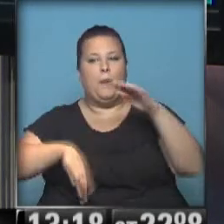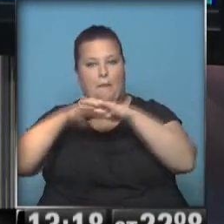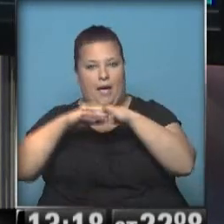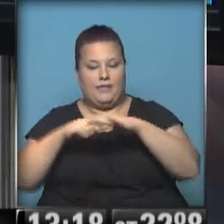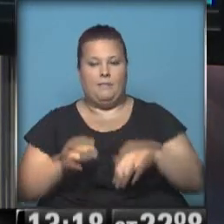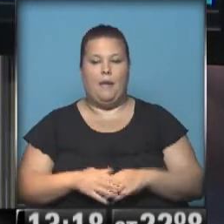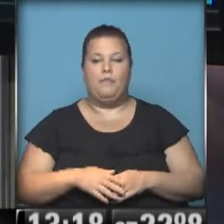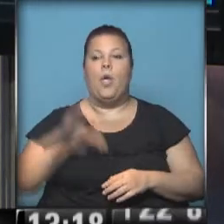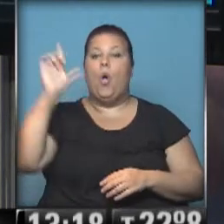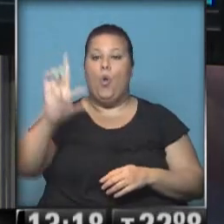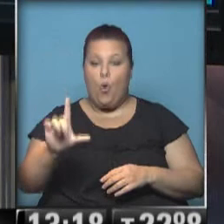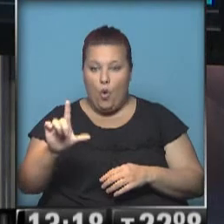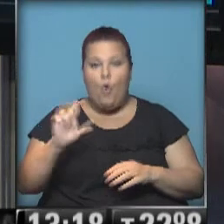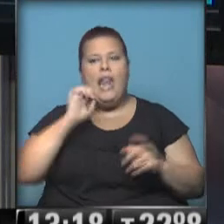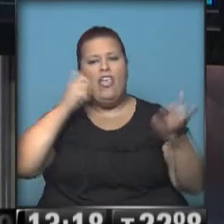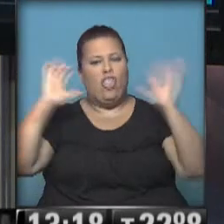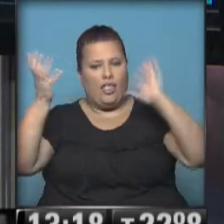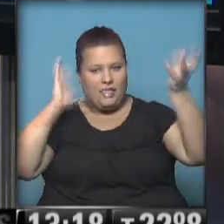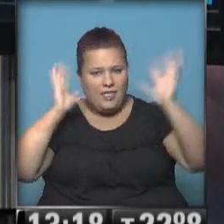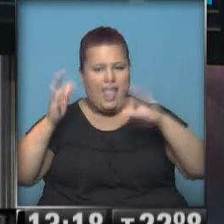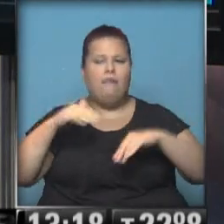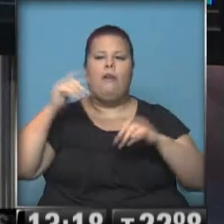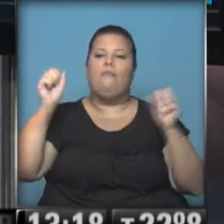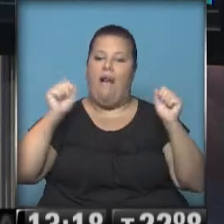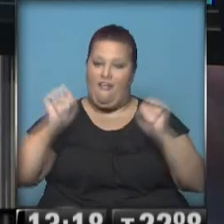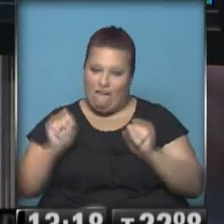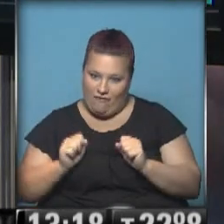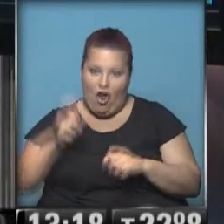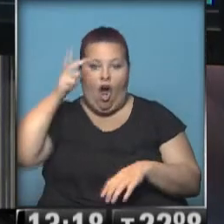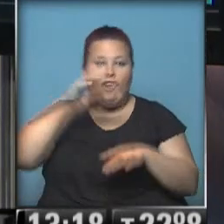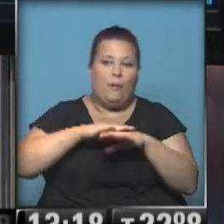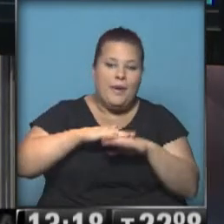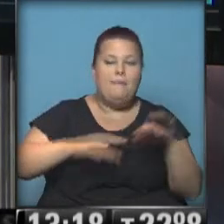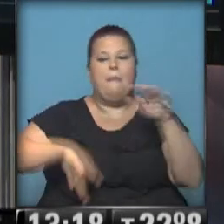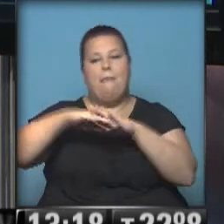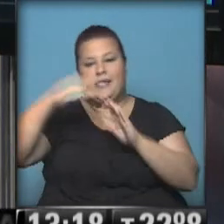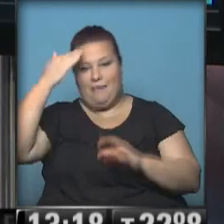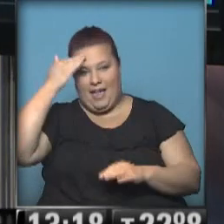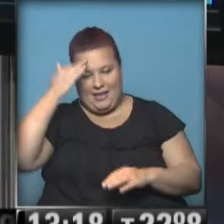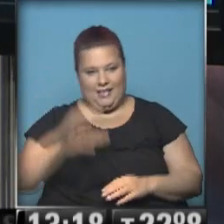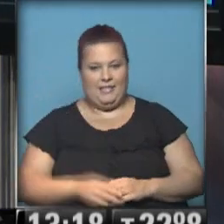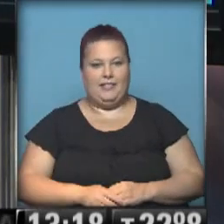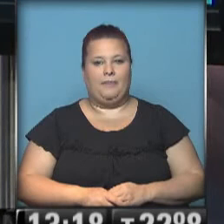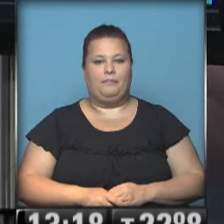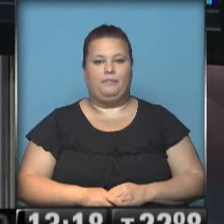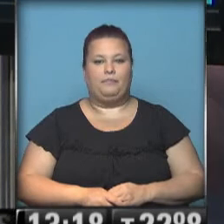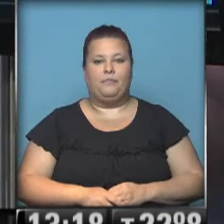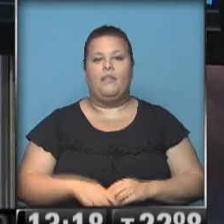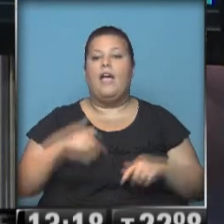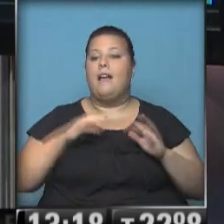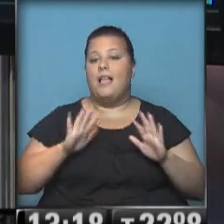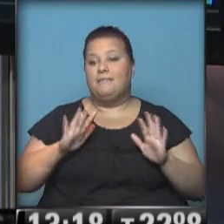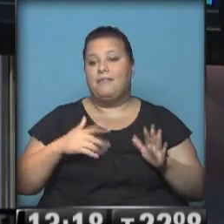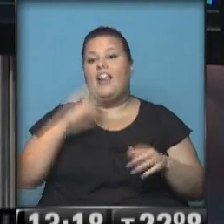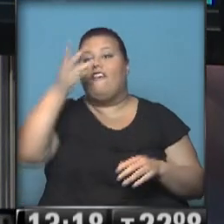más baja el lunes ya buen tiempo seguirá descendiendo la temperatura 8 la mínima 15 grados la temperatura máxima tenemos que esperar